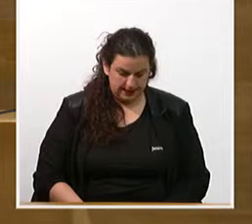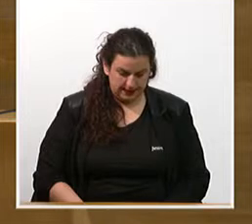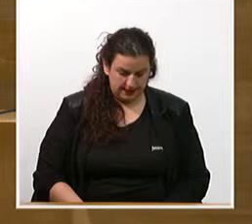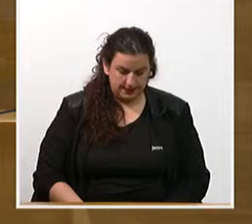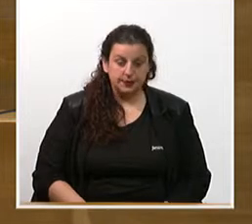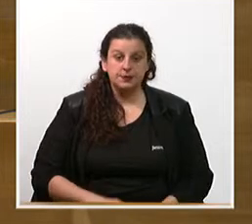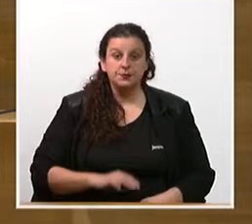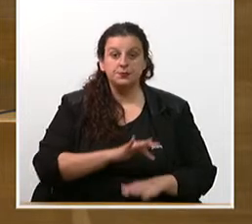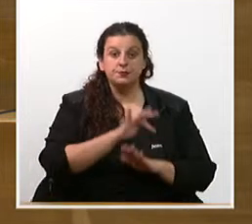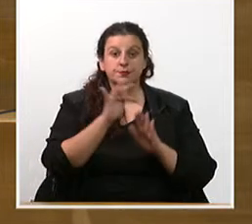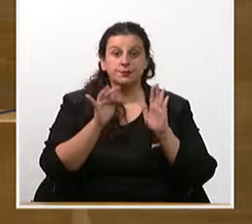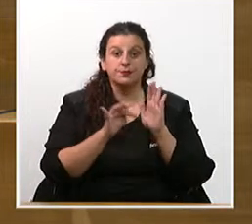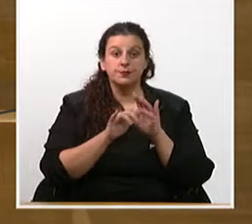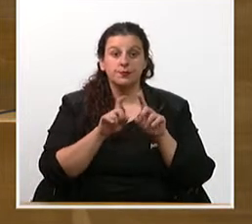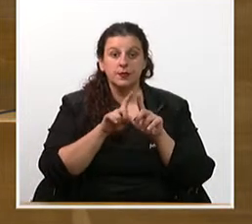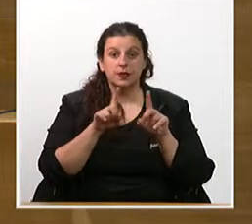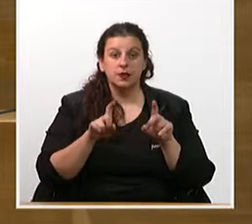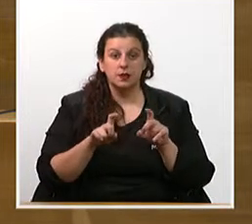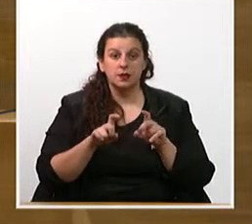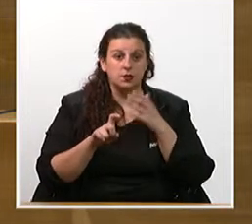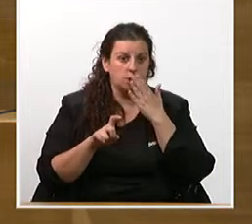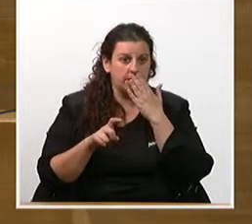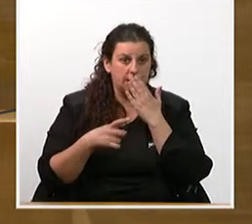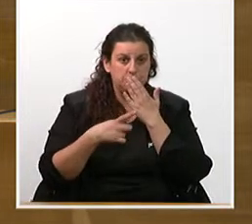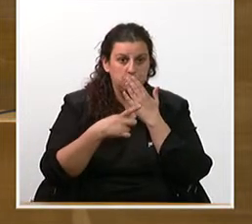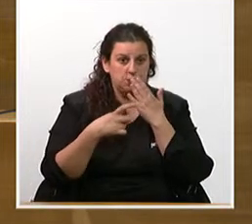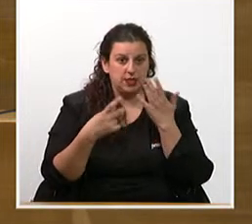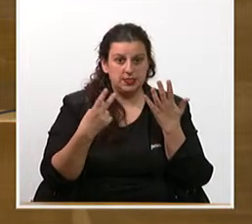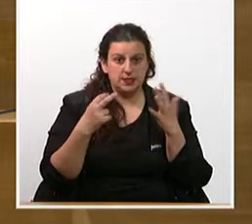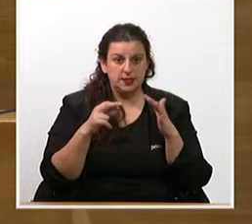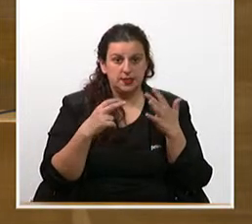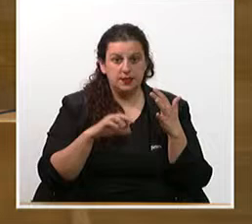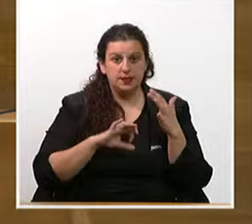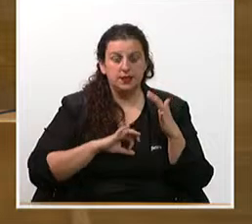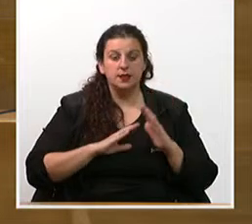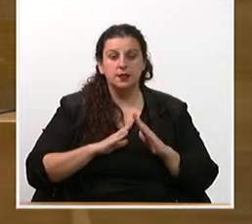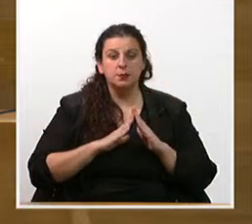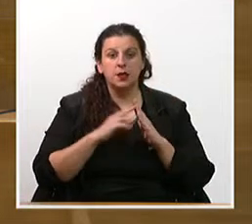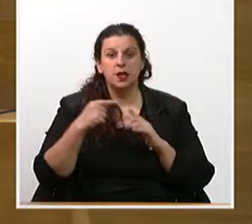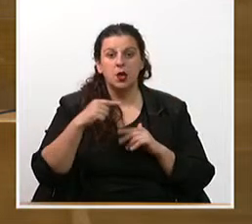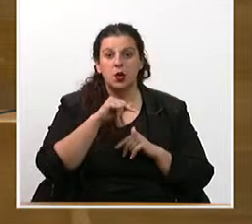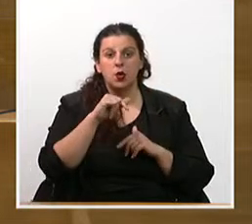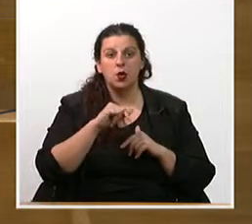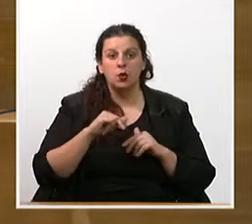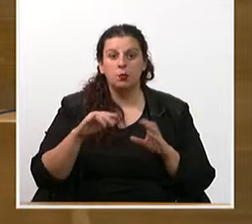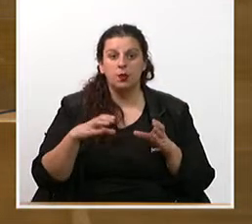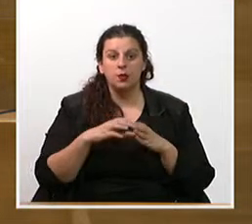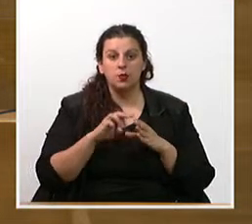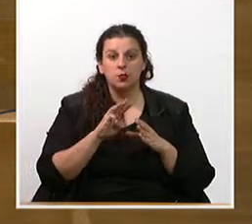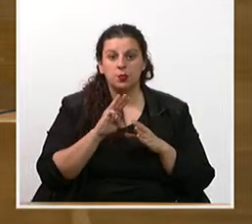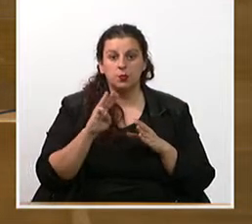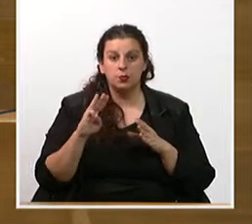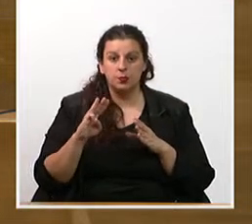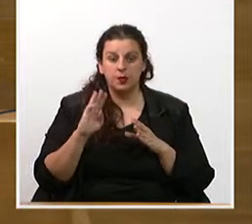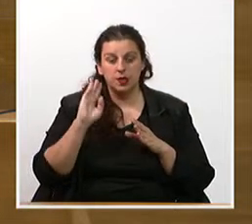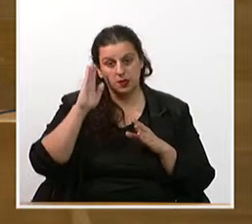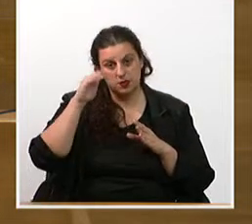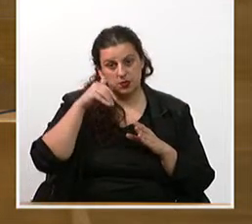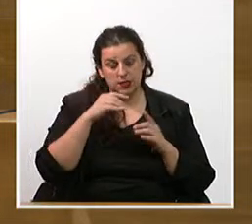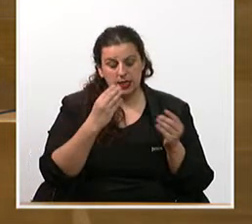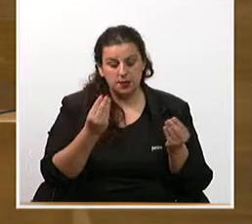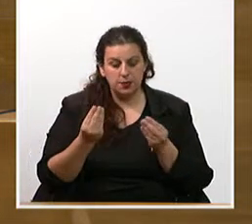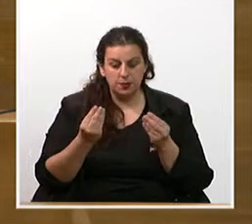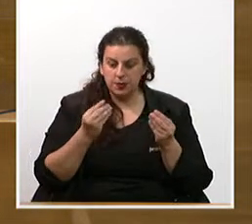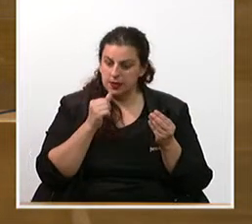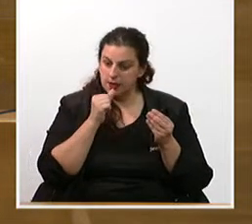pasamos a la pregunta 170 formulada por la diputada María Gómez del grupo parlamentario Popular a la consellera de medio ambiente